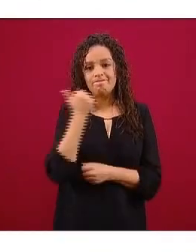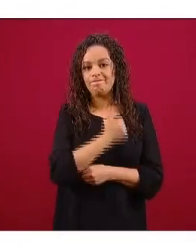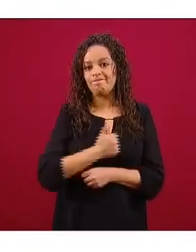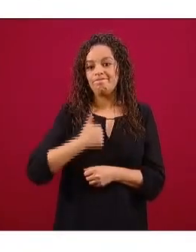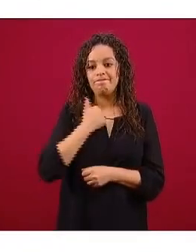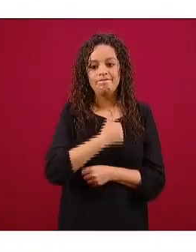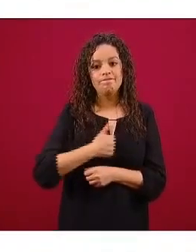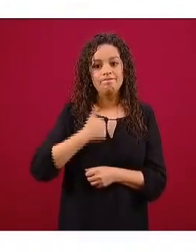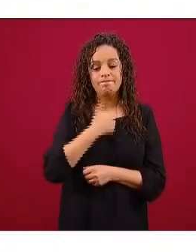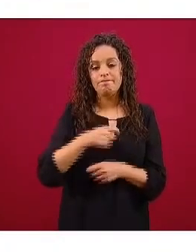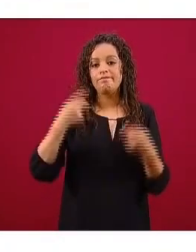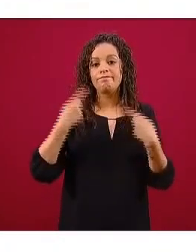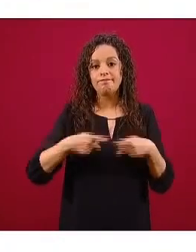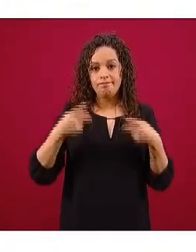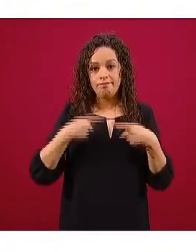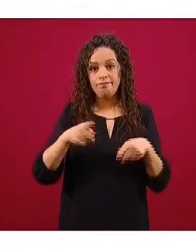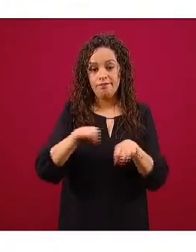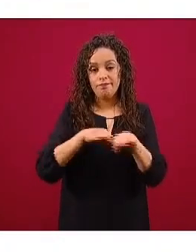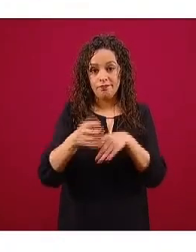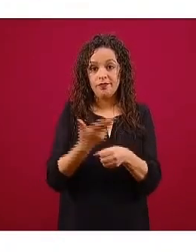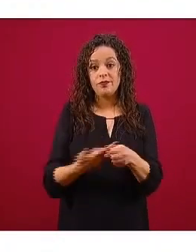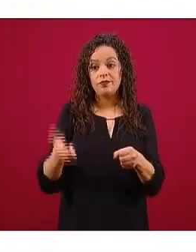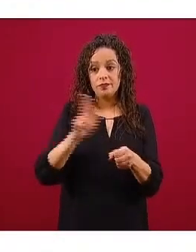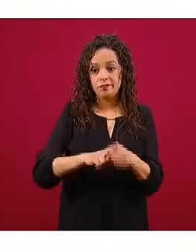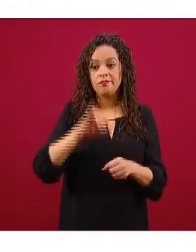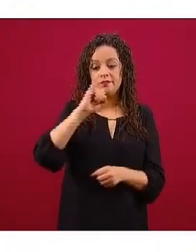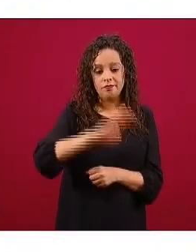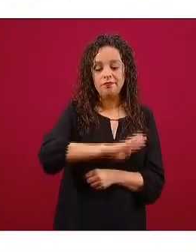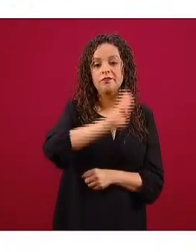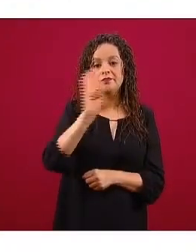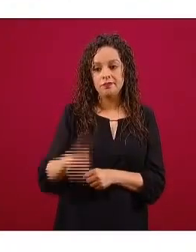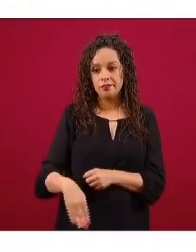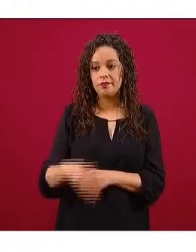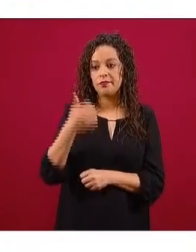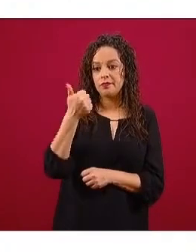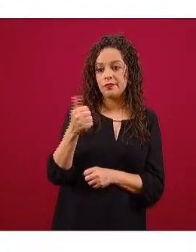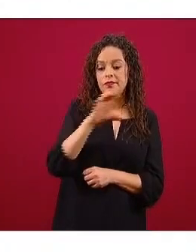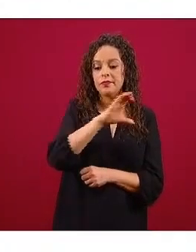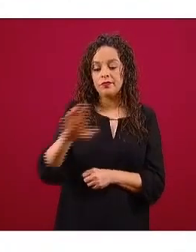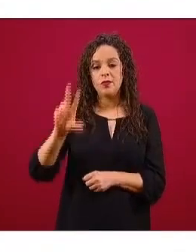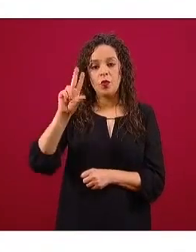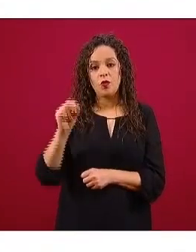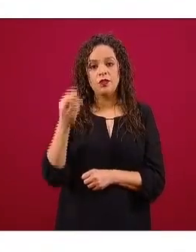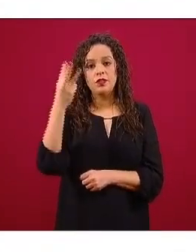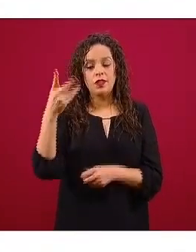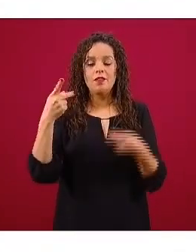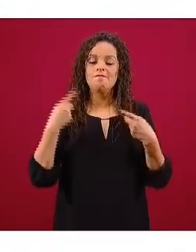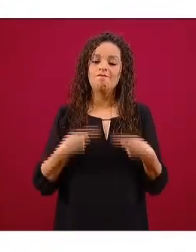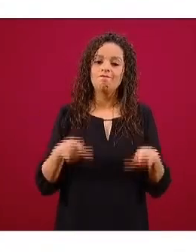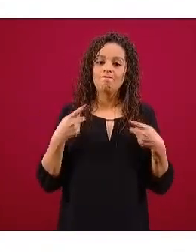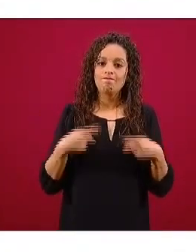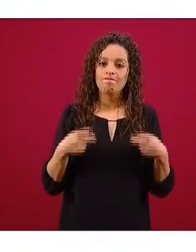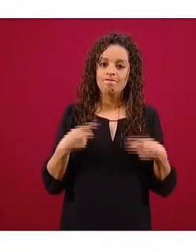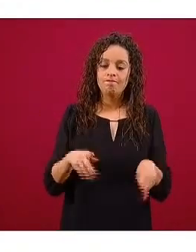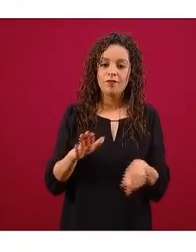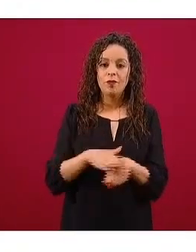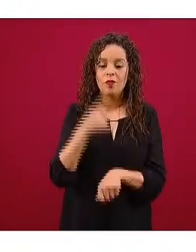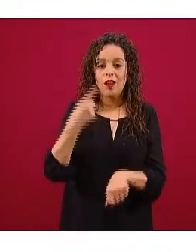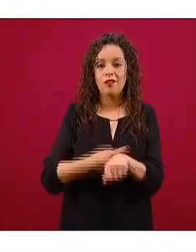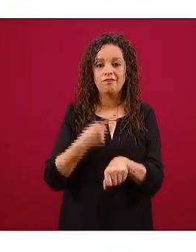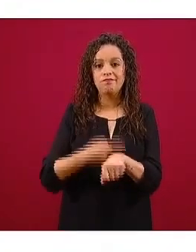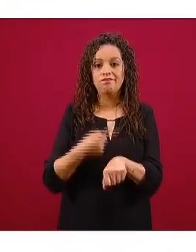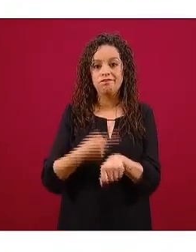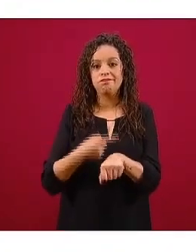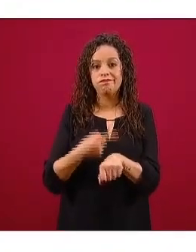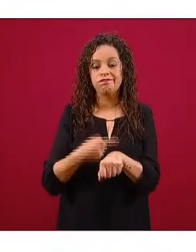lamentablemente tuvimos también profesionales de la salud, 683 de ellos que hasta el momento han perdido la vida a causa de las complicaciones de la